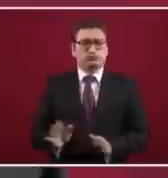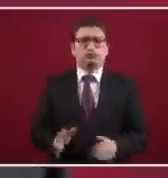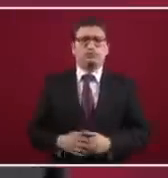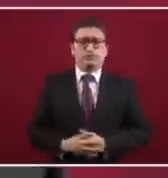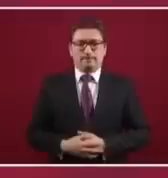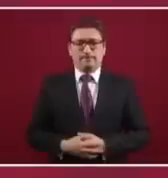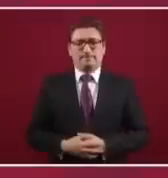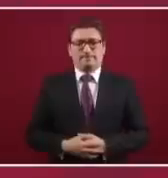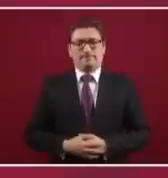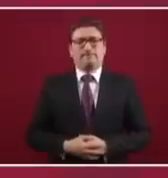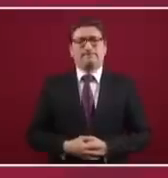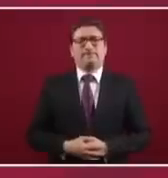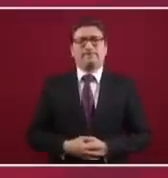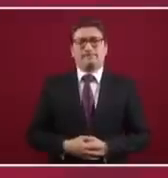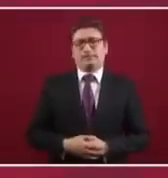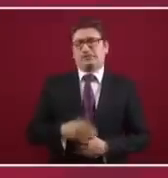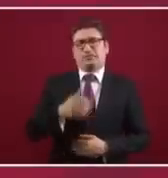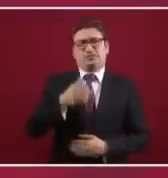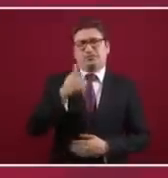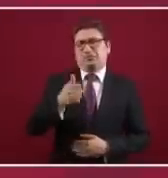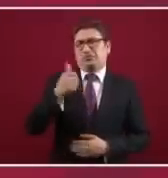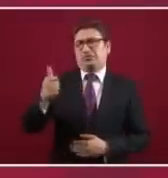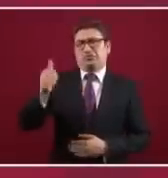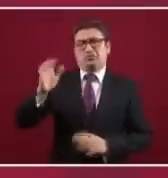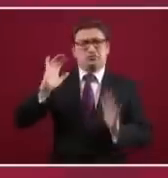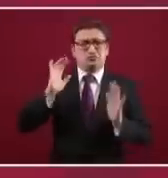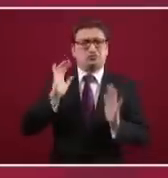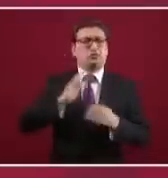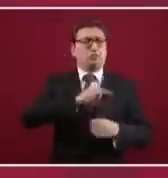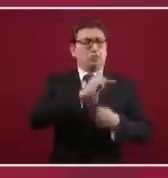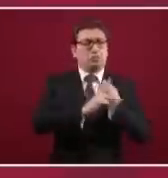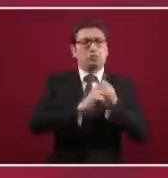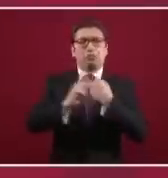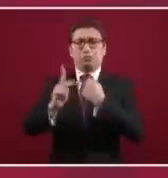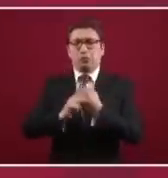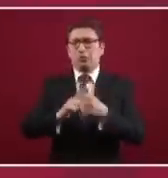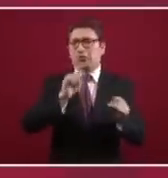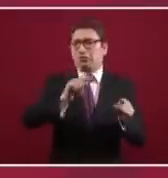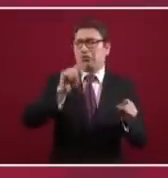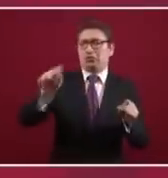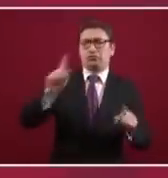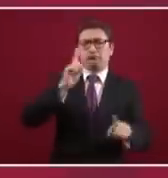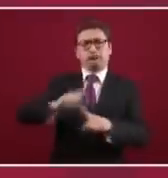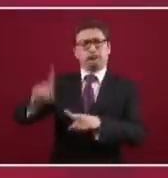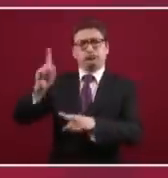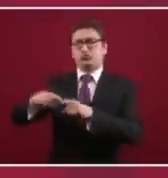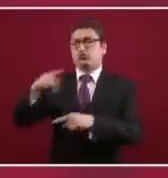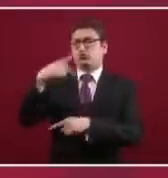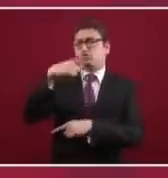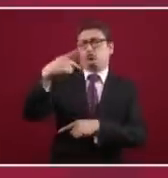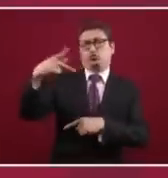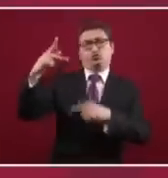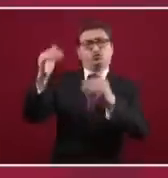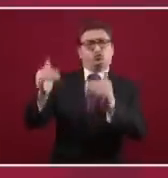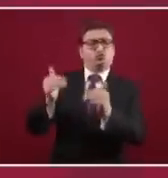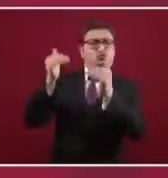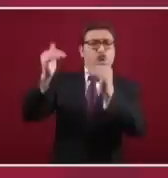de la soberanía de otros países, de otros pueblos, no